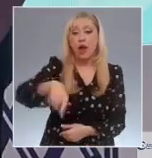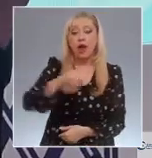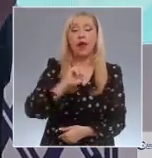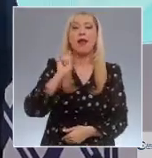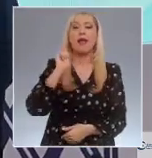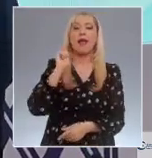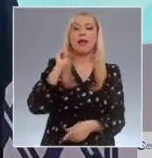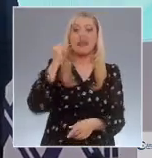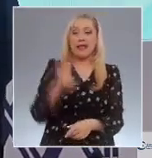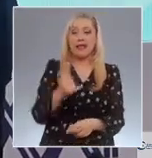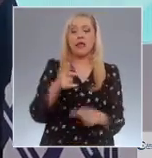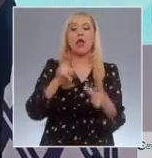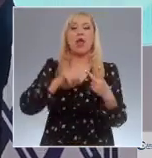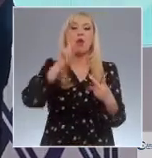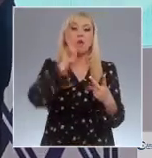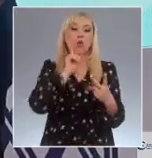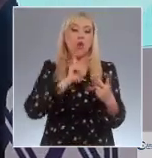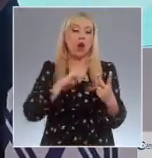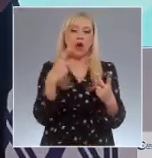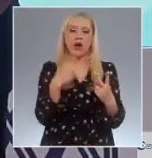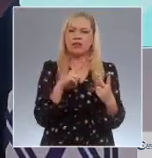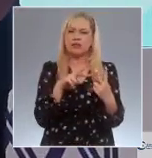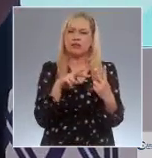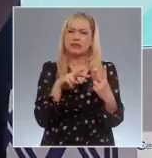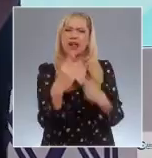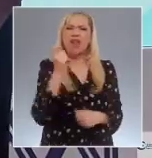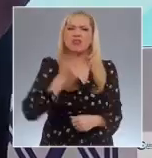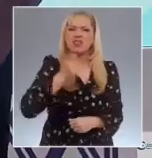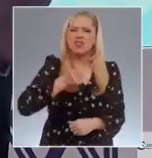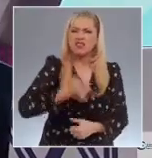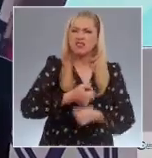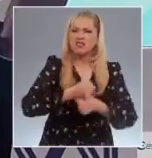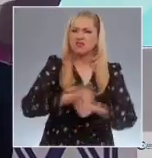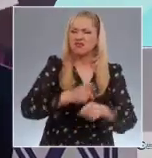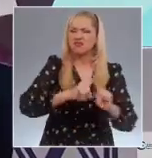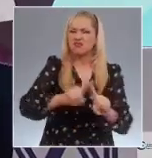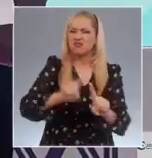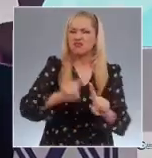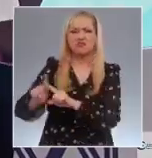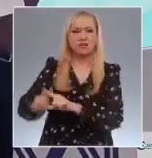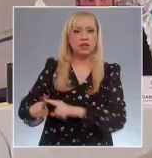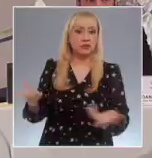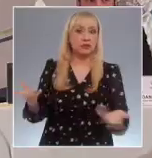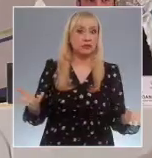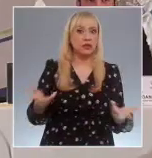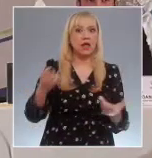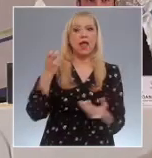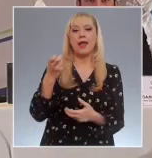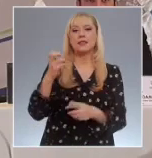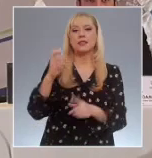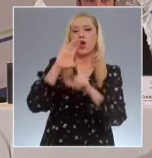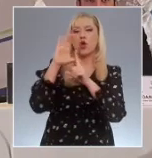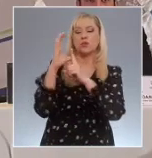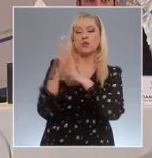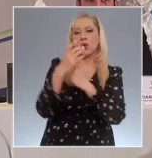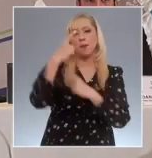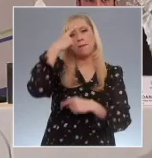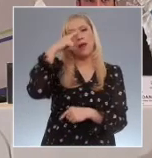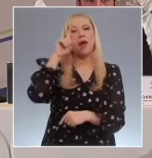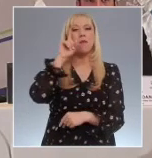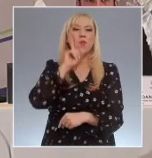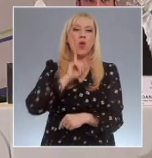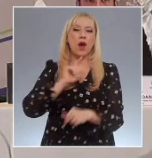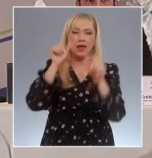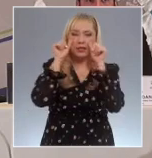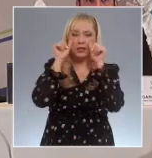y tercer lugar del Premio a la Igualdad, otorgado por la Comisión Permanente de Género de la Cumbre Judicial Iberoamericana en